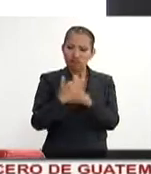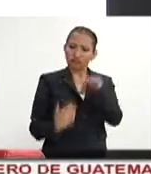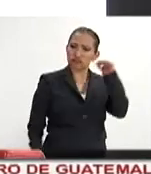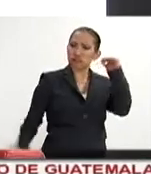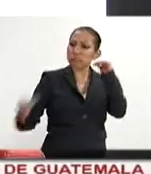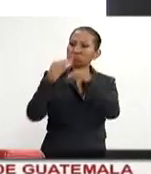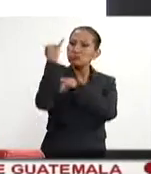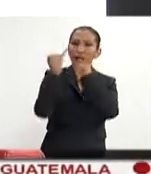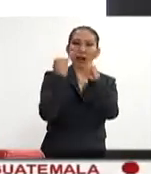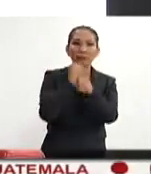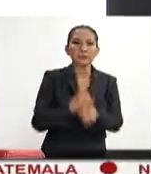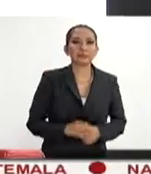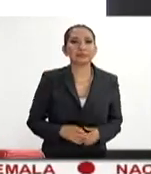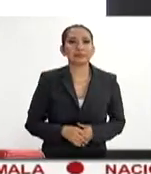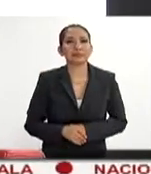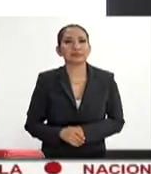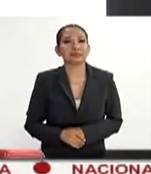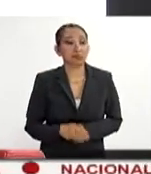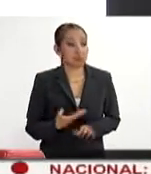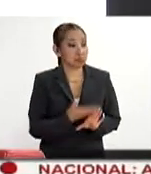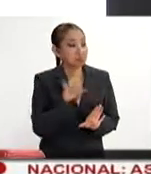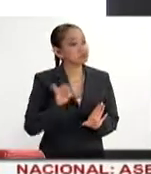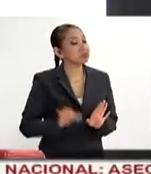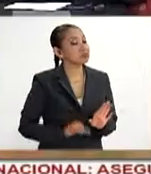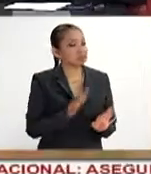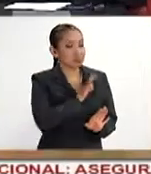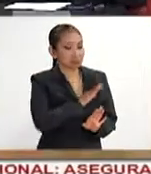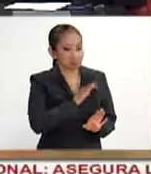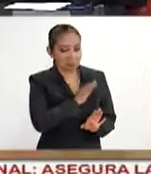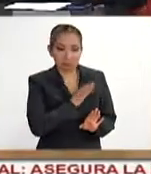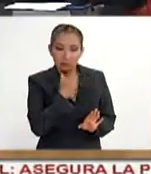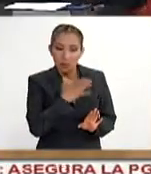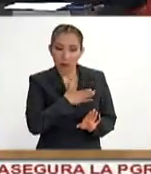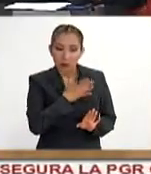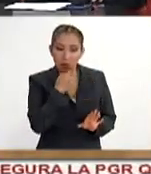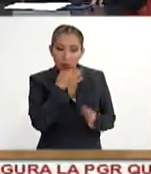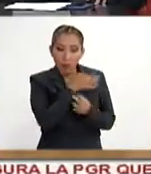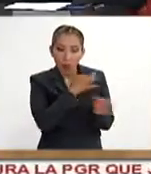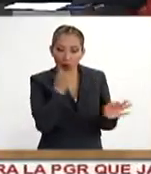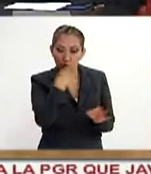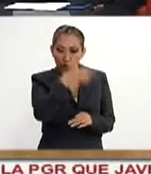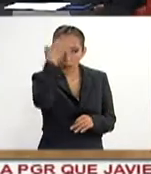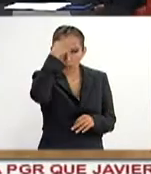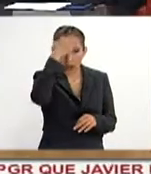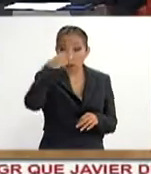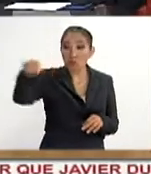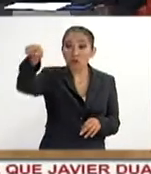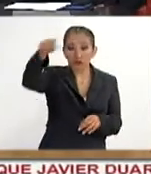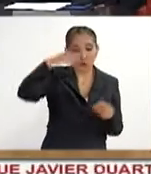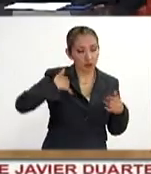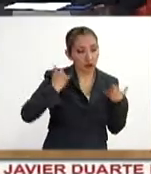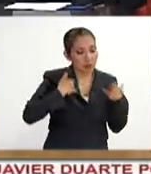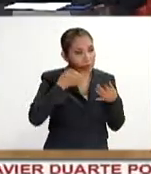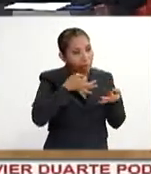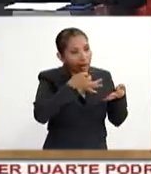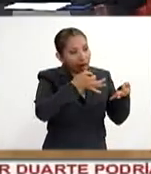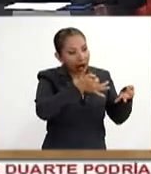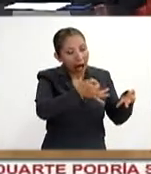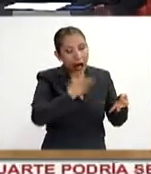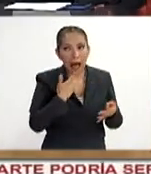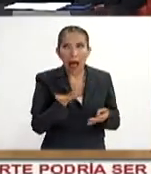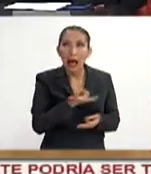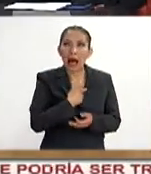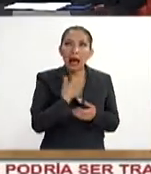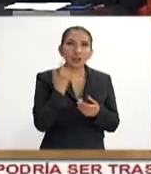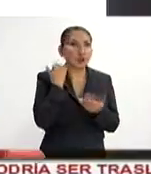nivel internacional, ¿no? Pues muy interesante, felicidades, qué bueno que nos compartes esa experiencia, seguramente a muchos jóvenes le inspirará tu